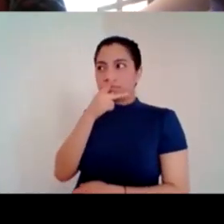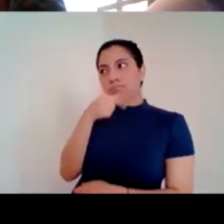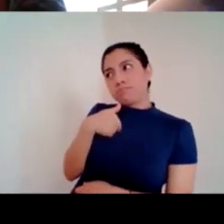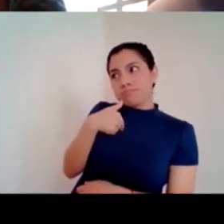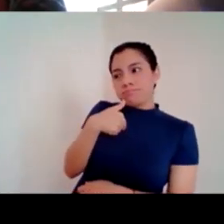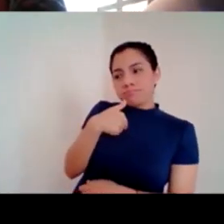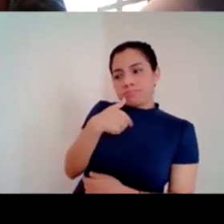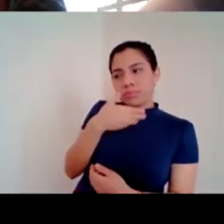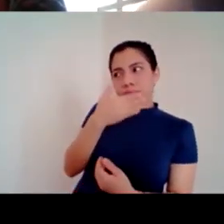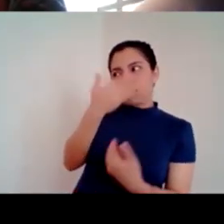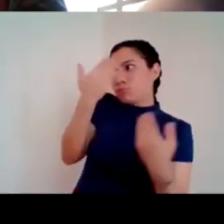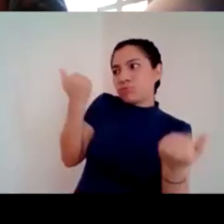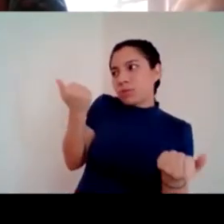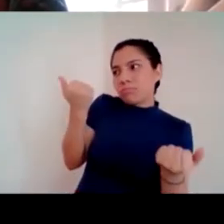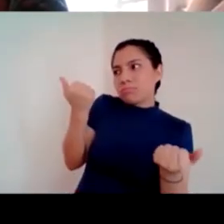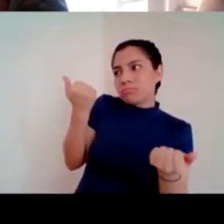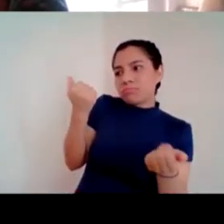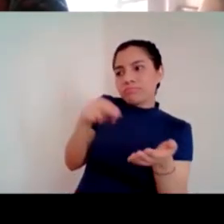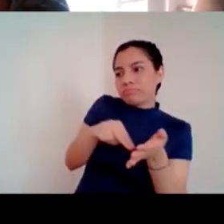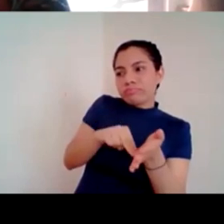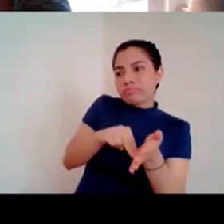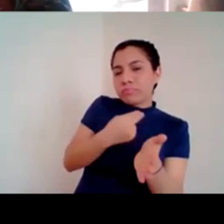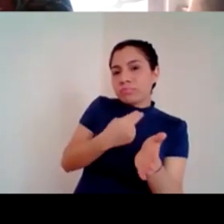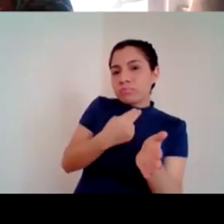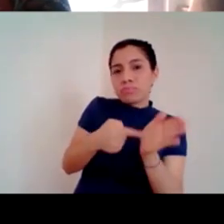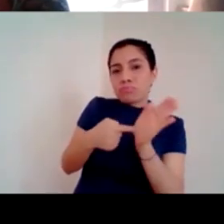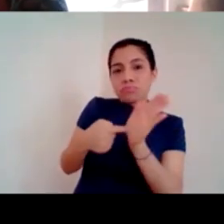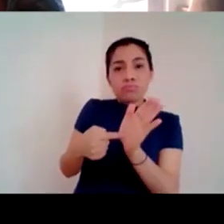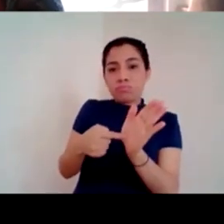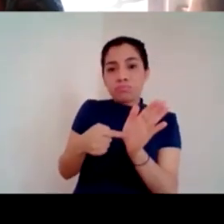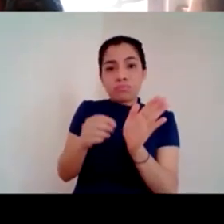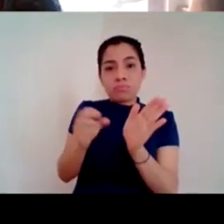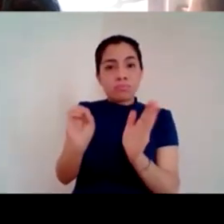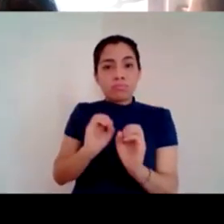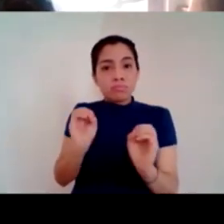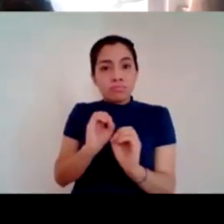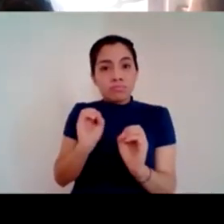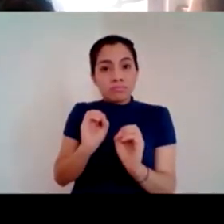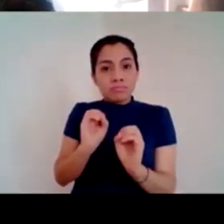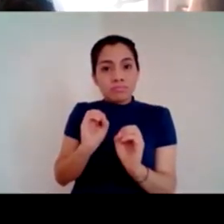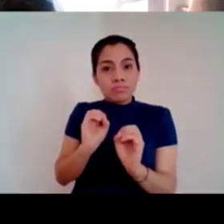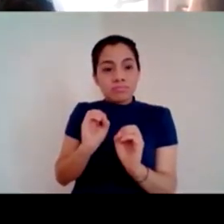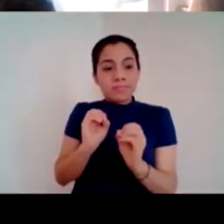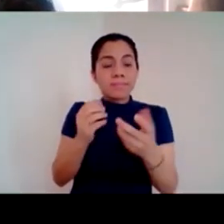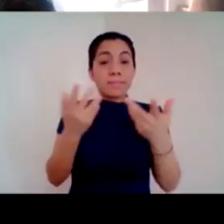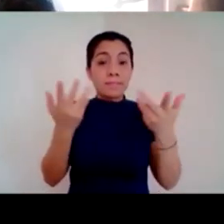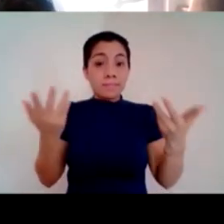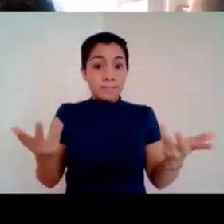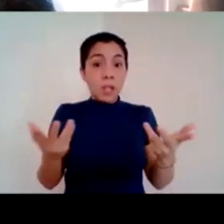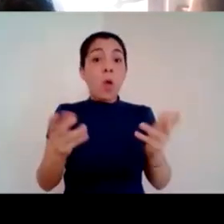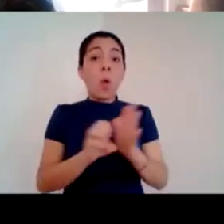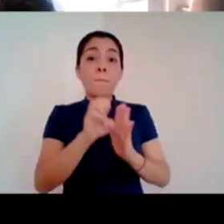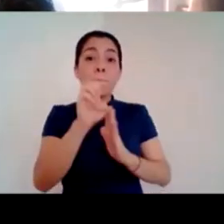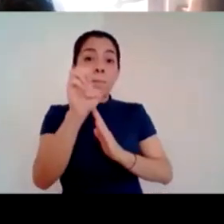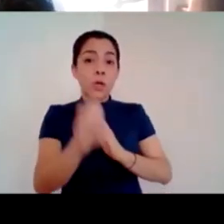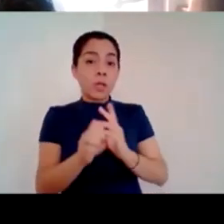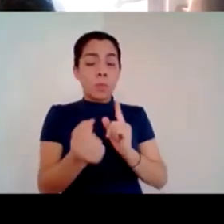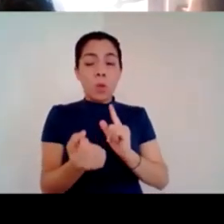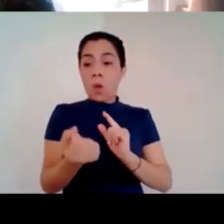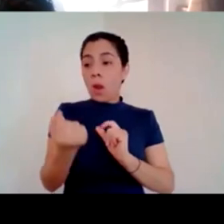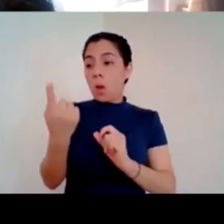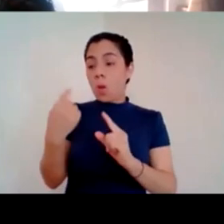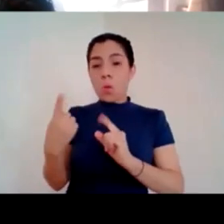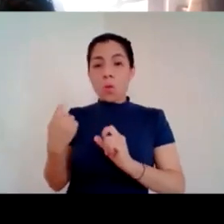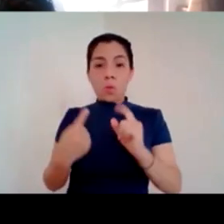firmó o sea no me reconoció en el registro público las empleadas domésticas con las que se trabaja decía